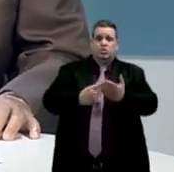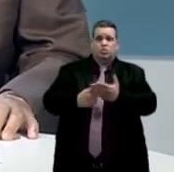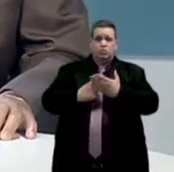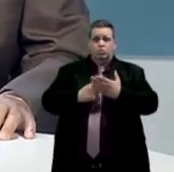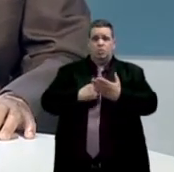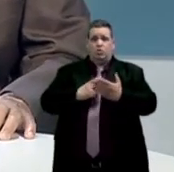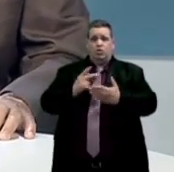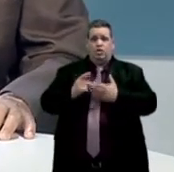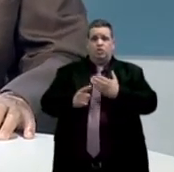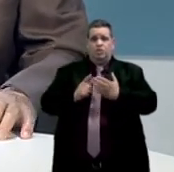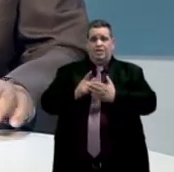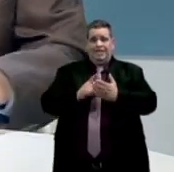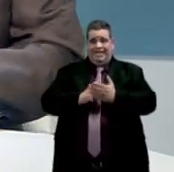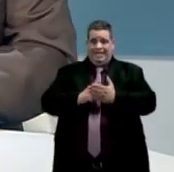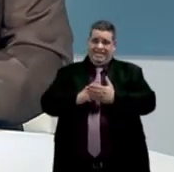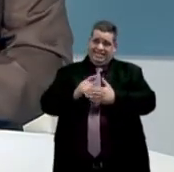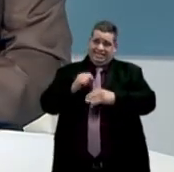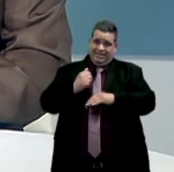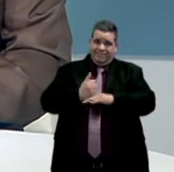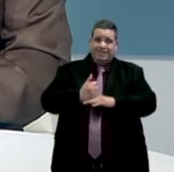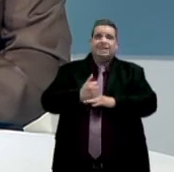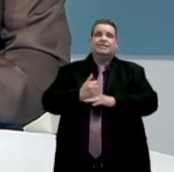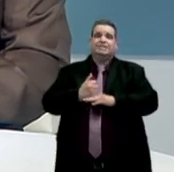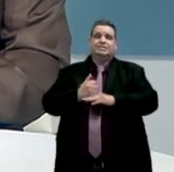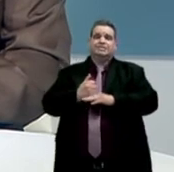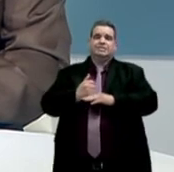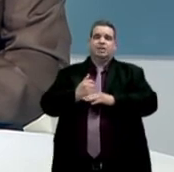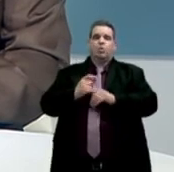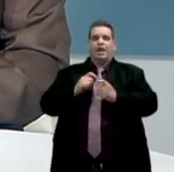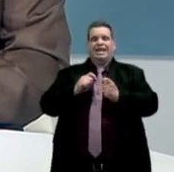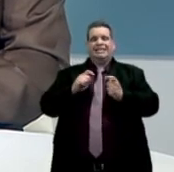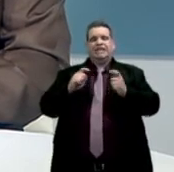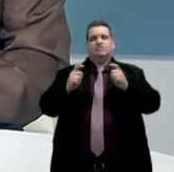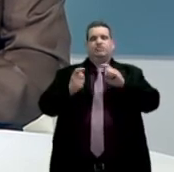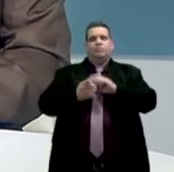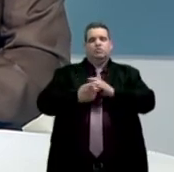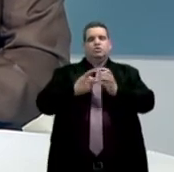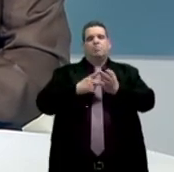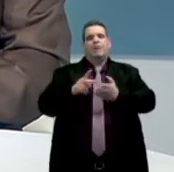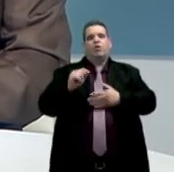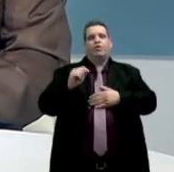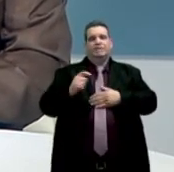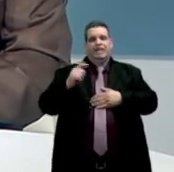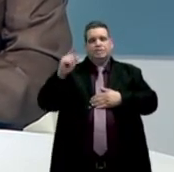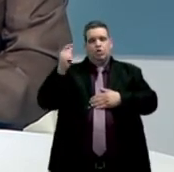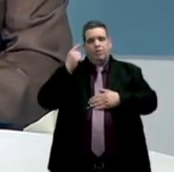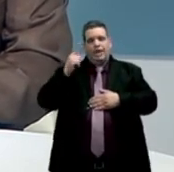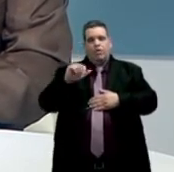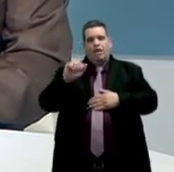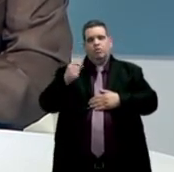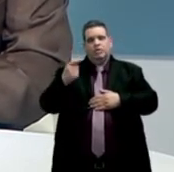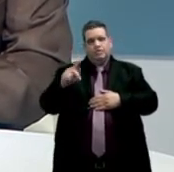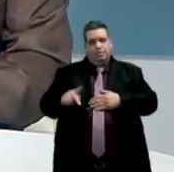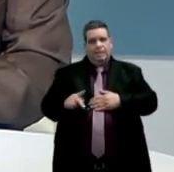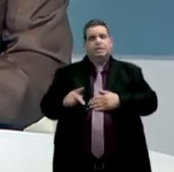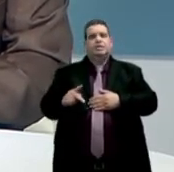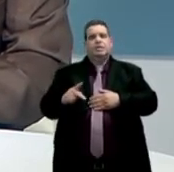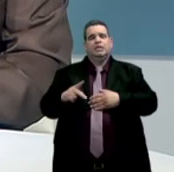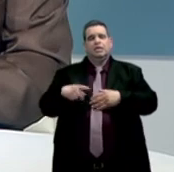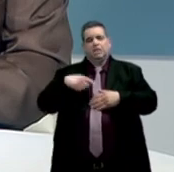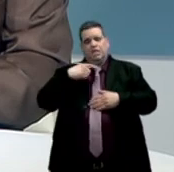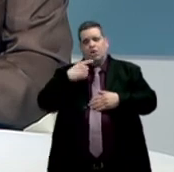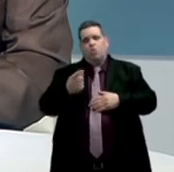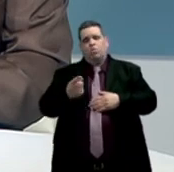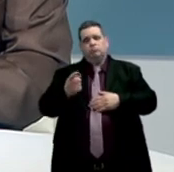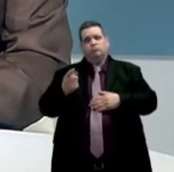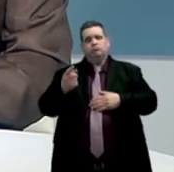el proyecto de ley que impulsa la rama ejecutiva para implantar una transformación contributiva, el gobernador Alejandro García Padilla ofreció un mensaje